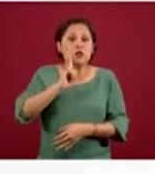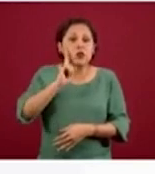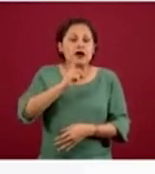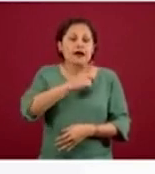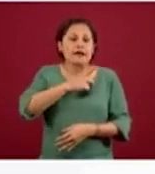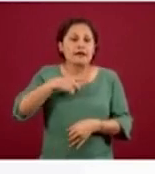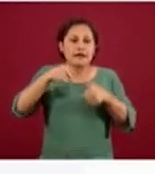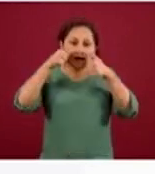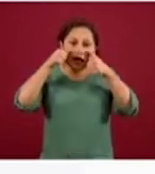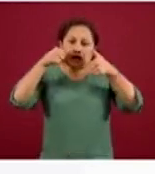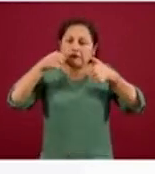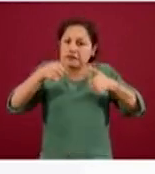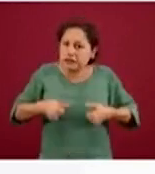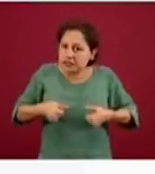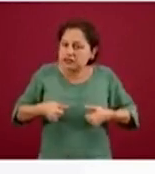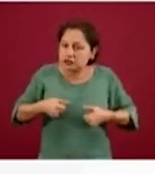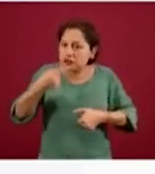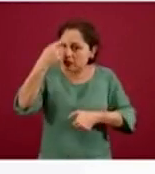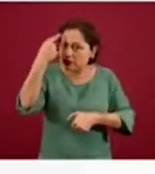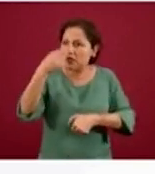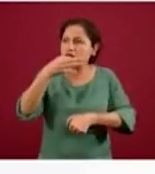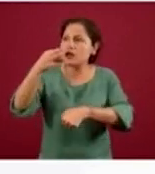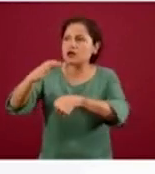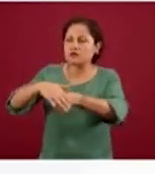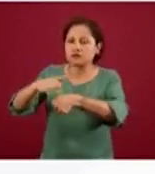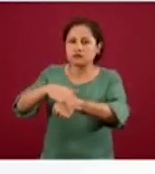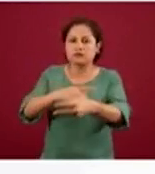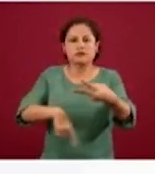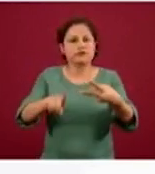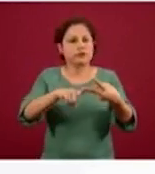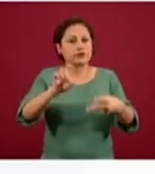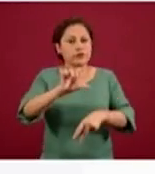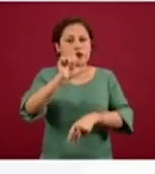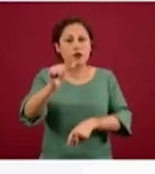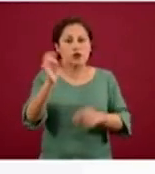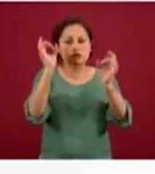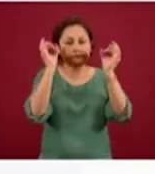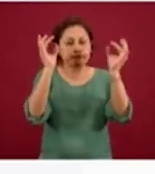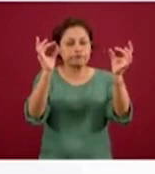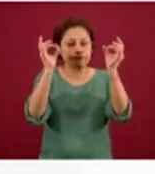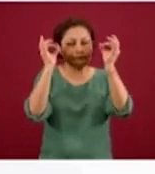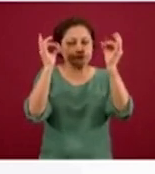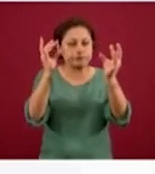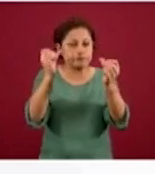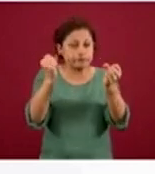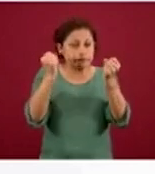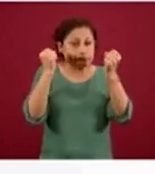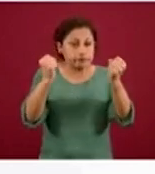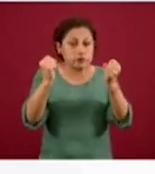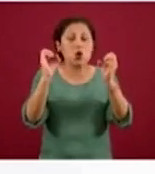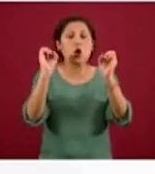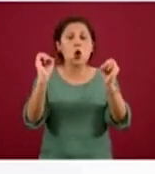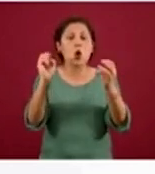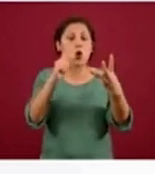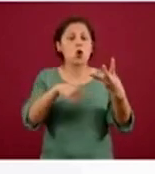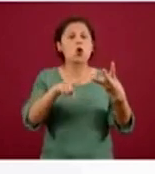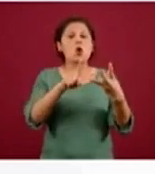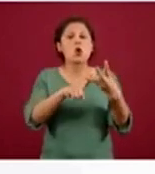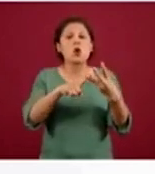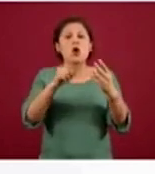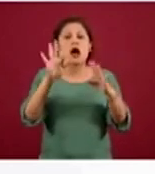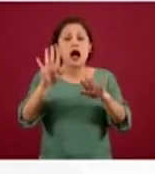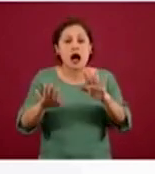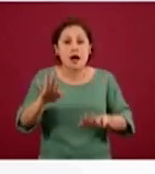solicitar atención. El dolor de cabeza intenso, la visión borrosa o lo que se conoce como ver